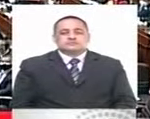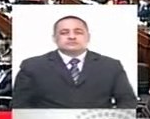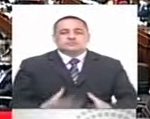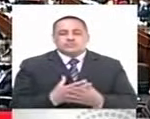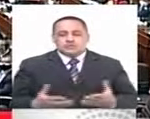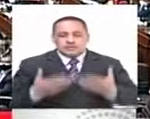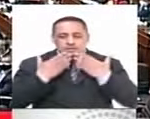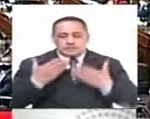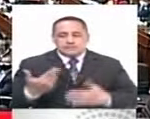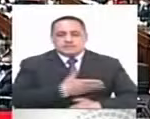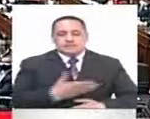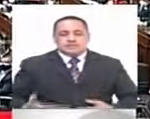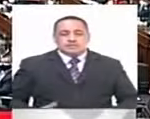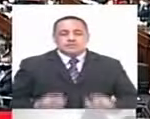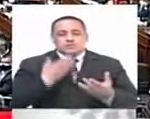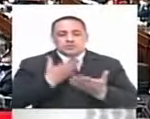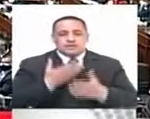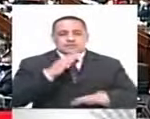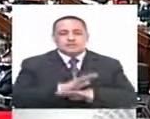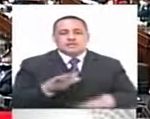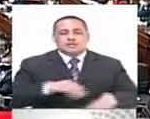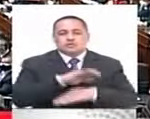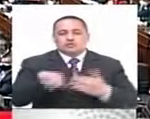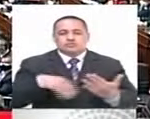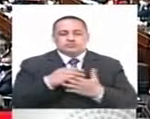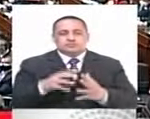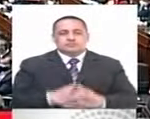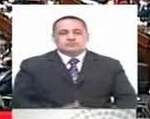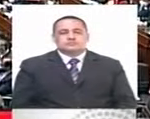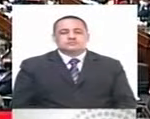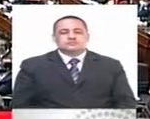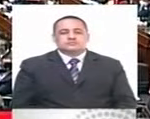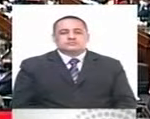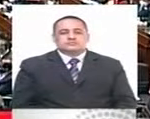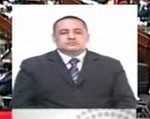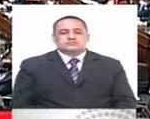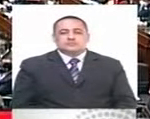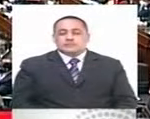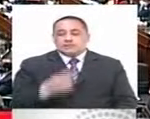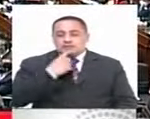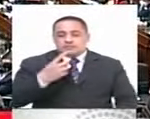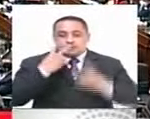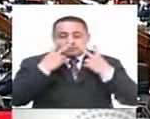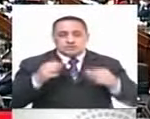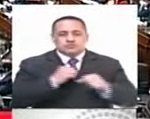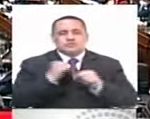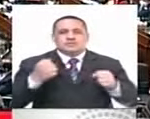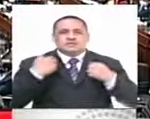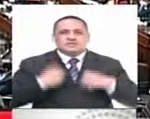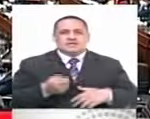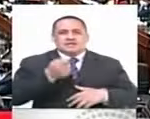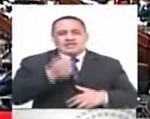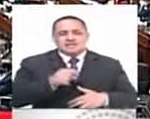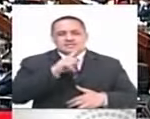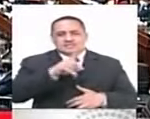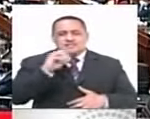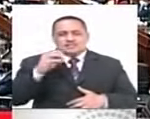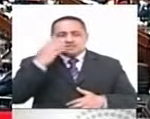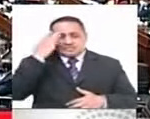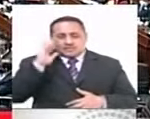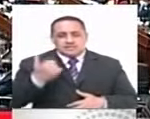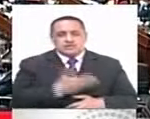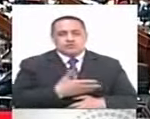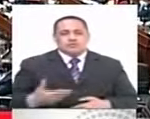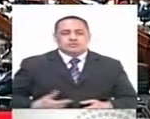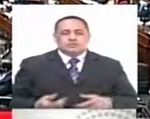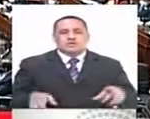Muchas gracias, presidenta, y muy buenas tardes a todos los presentes. Es increíble que ya hayan pasado casi 100 días de gobierno